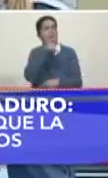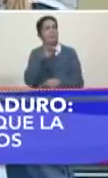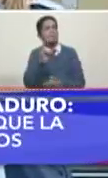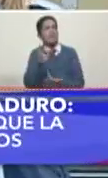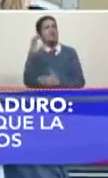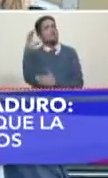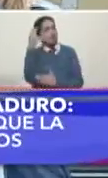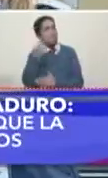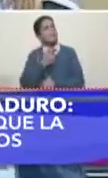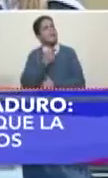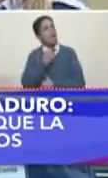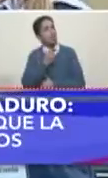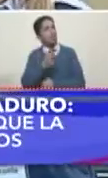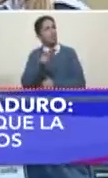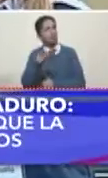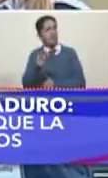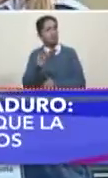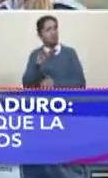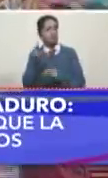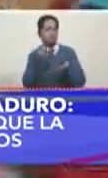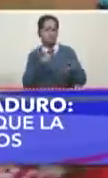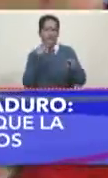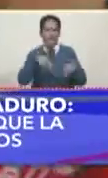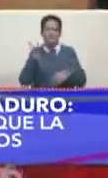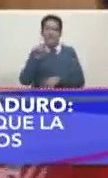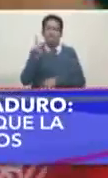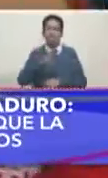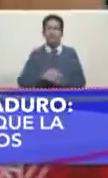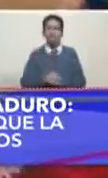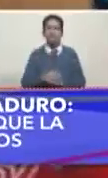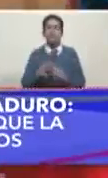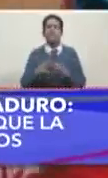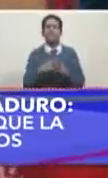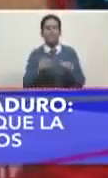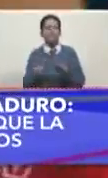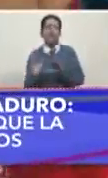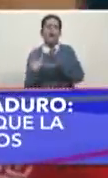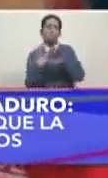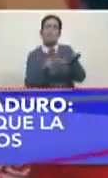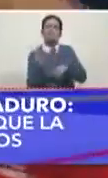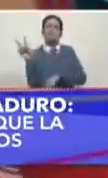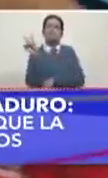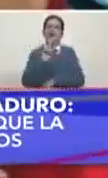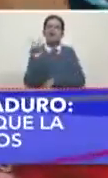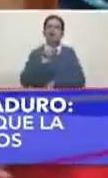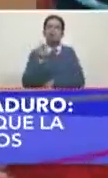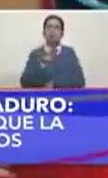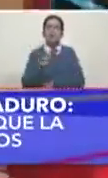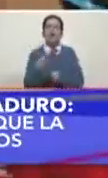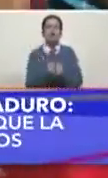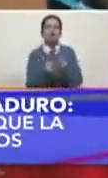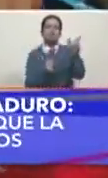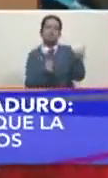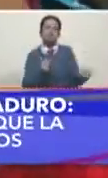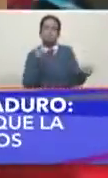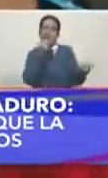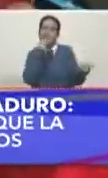nuestros artistas. Toda la solidaridad de Venezuela como Omar Enrique.